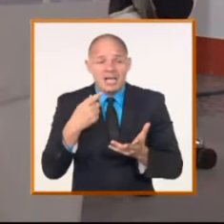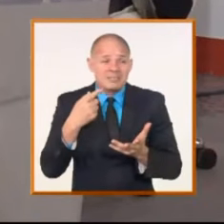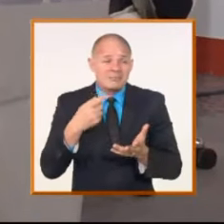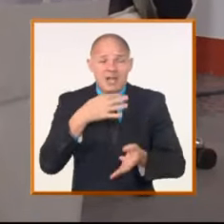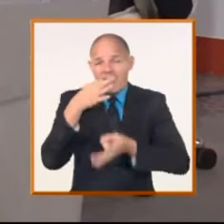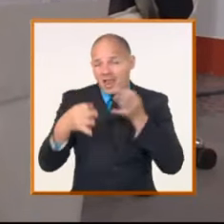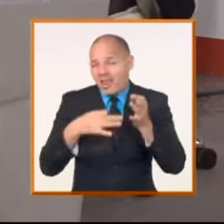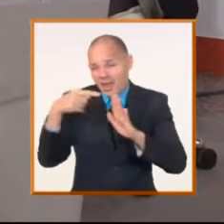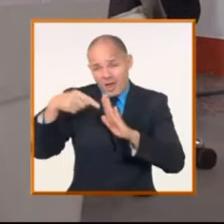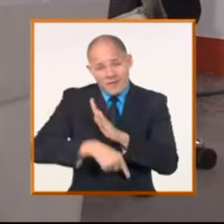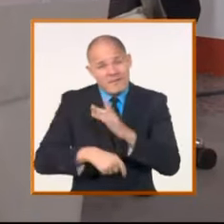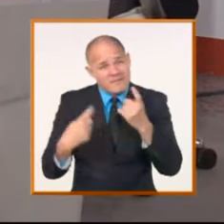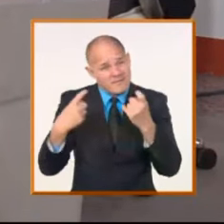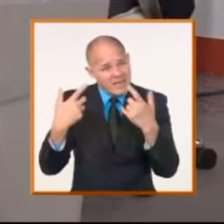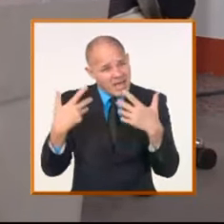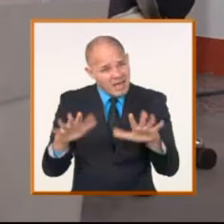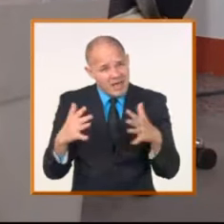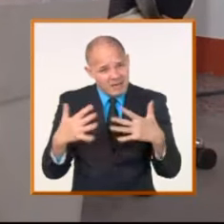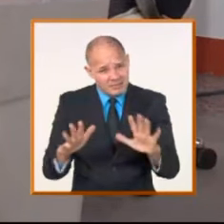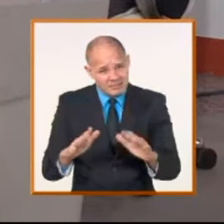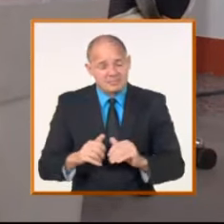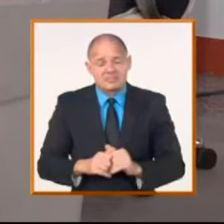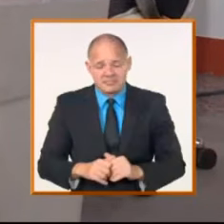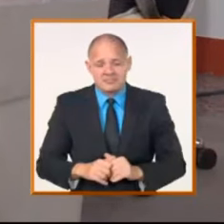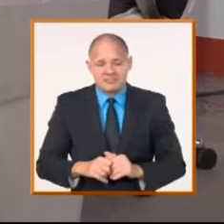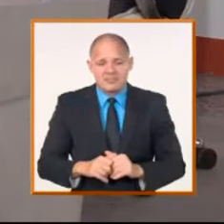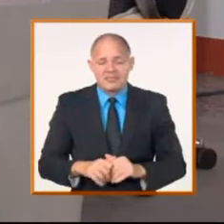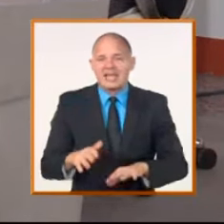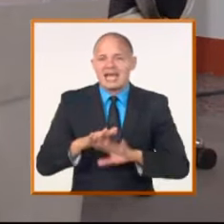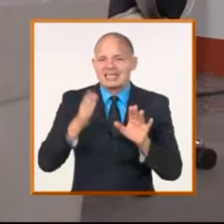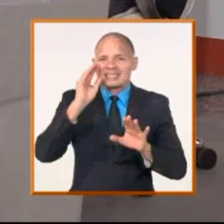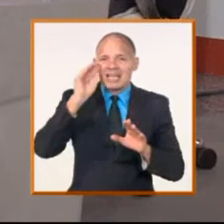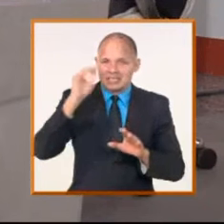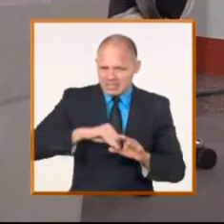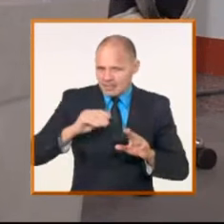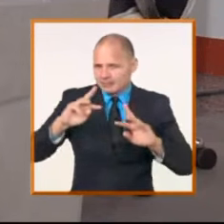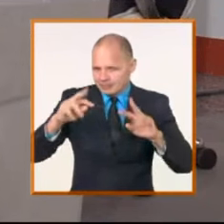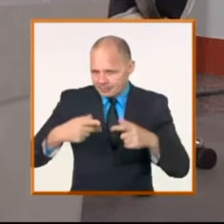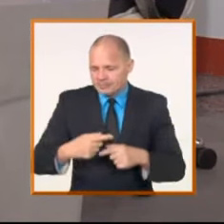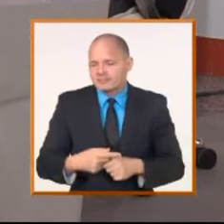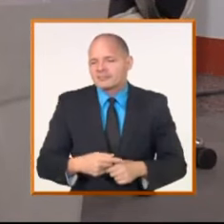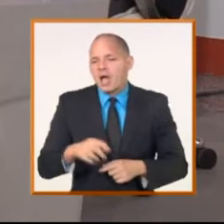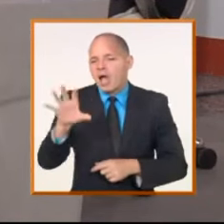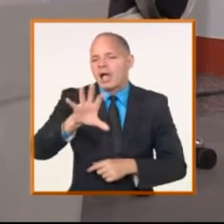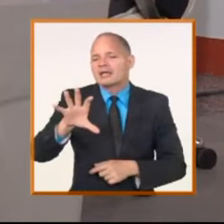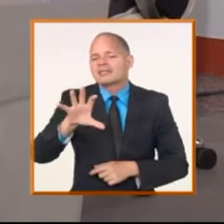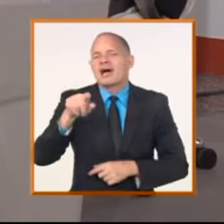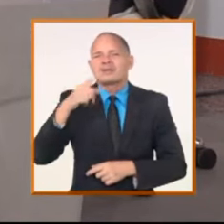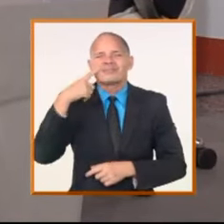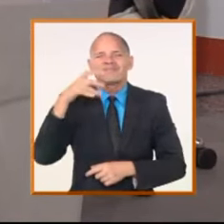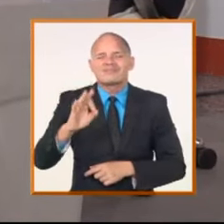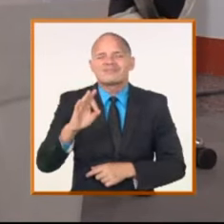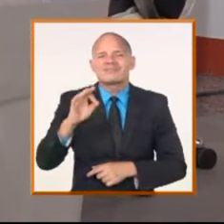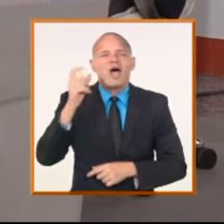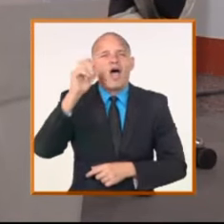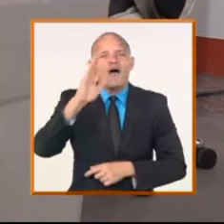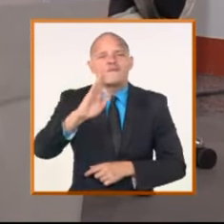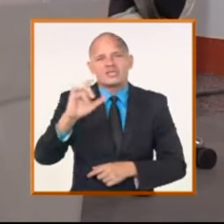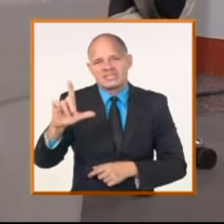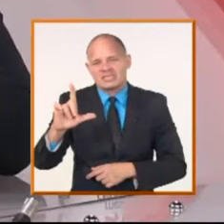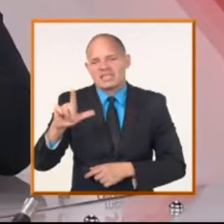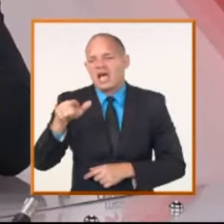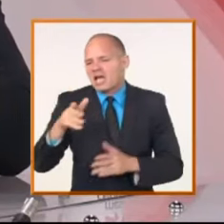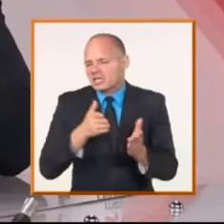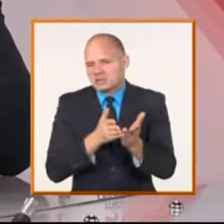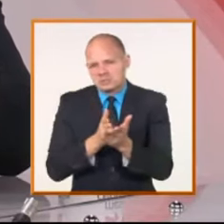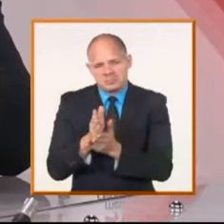estados también, no solamente Florida, que ya tienen, vamos a decir, un color más fuerte, más definido. Eso quedará seguramente para otra